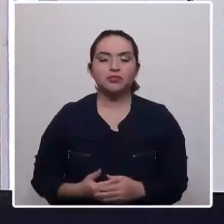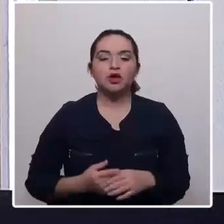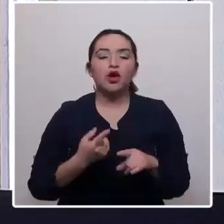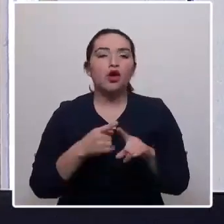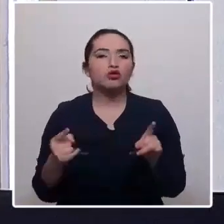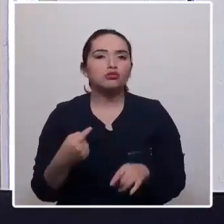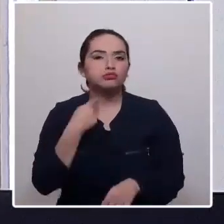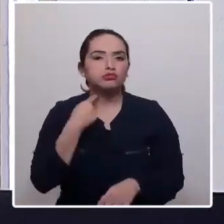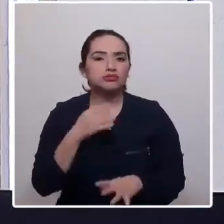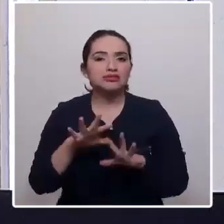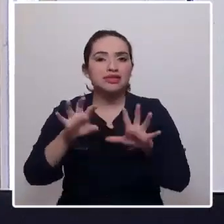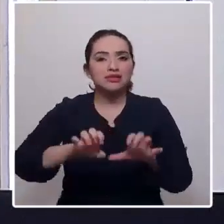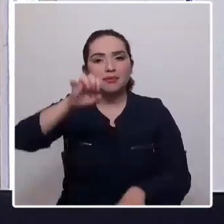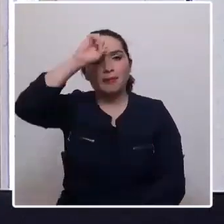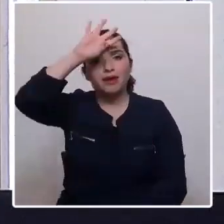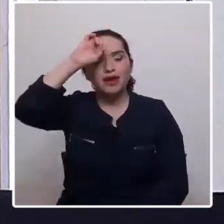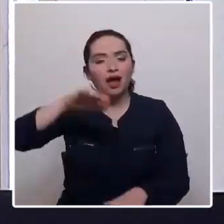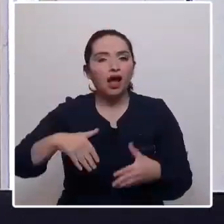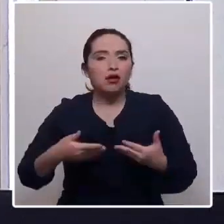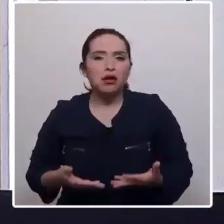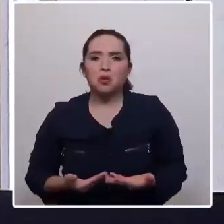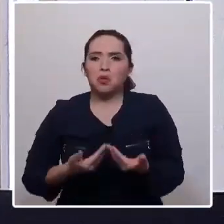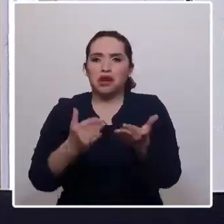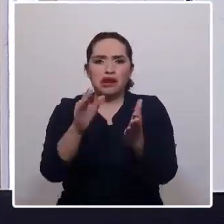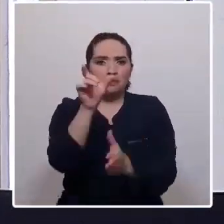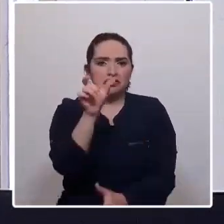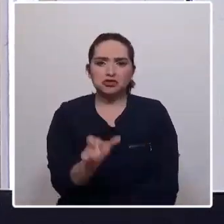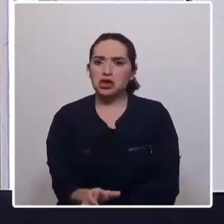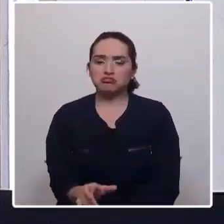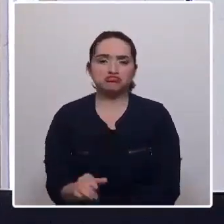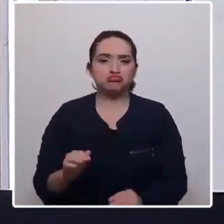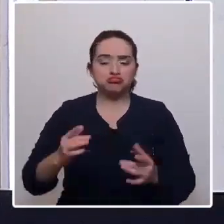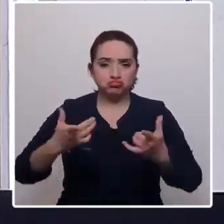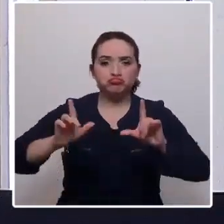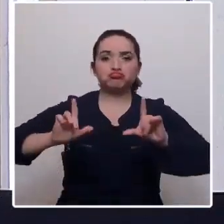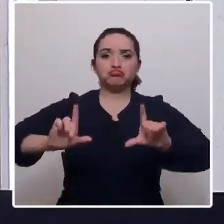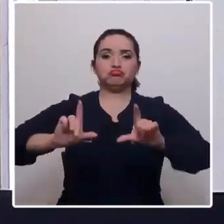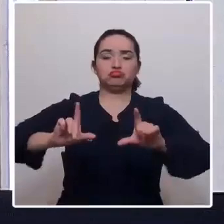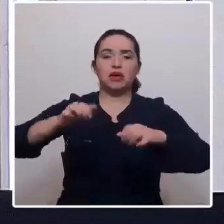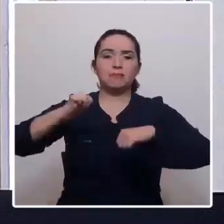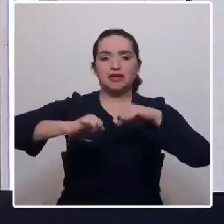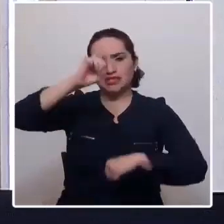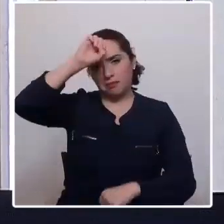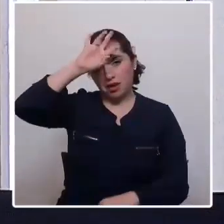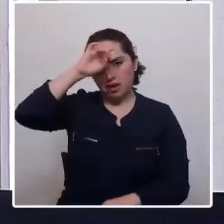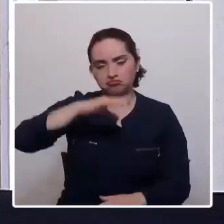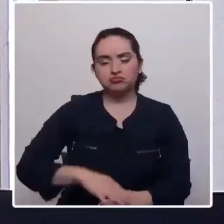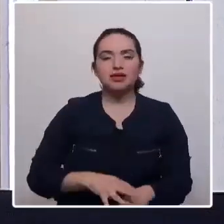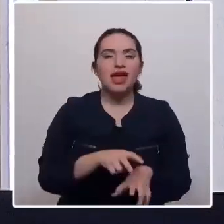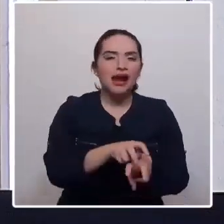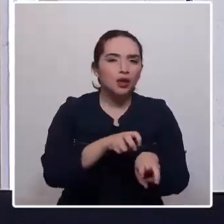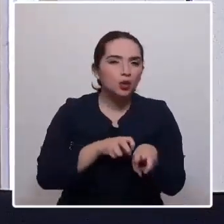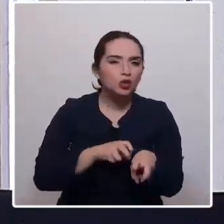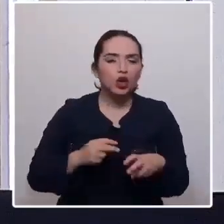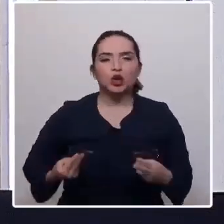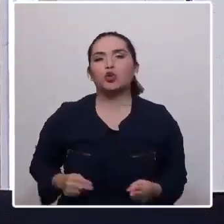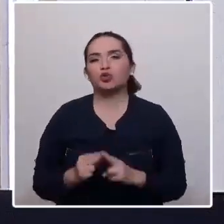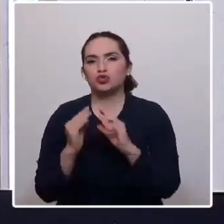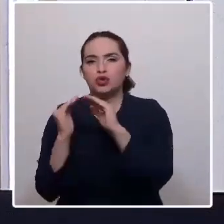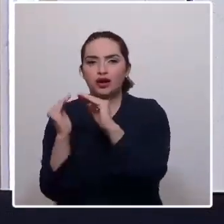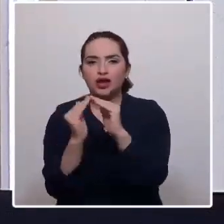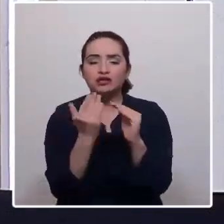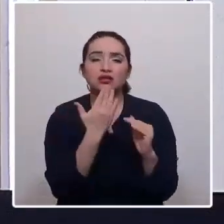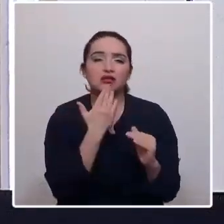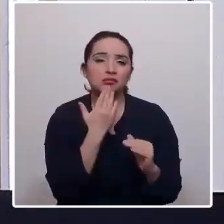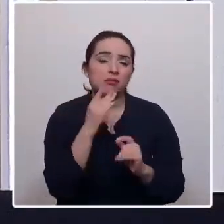sistema minero actual es que se permite que cualquier persona sea titular de una concesión minera, agricultores, inmobiliarias y también especuladores